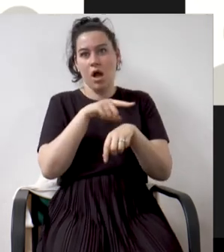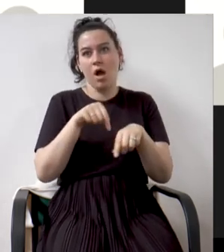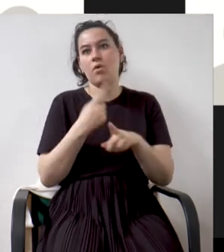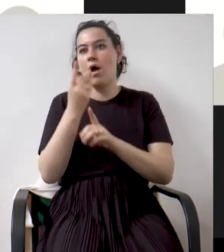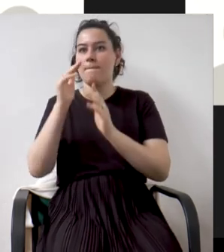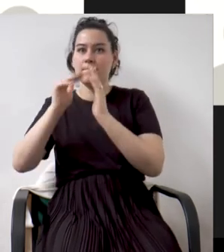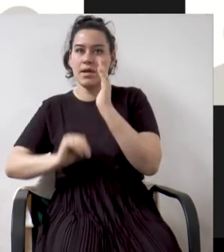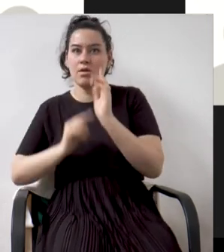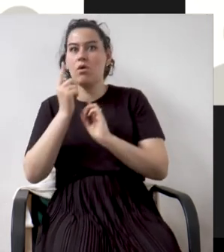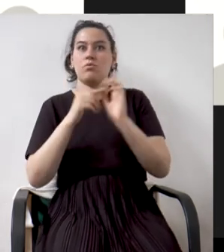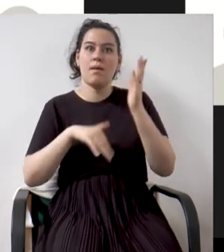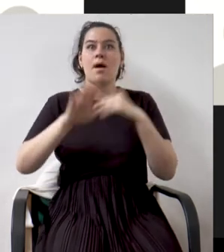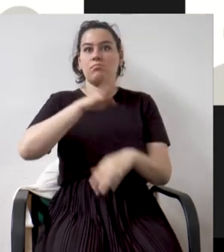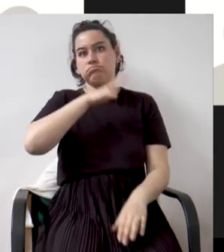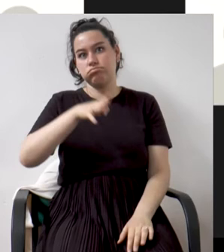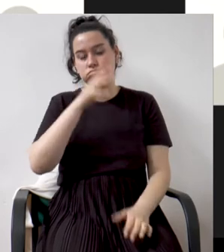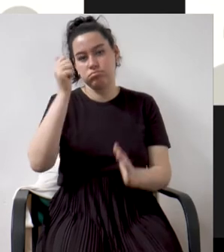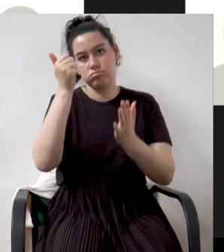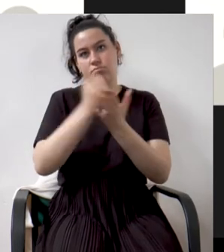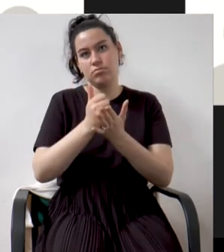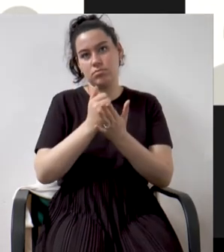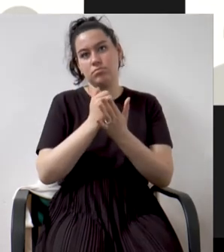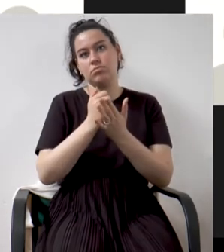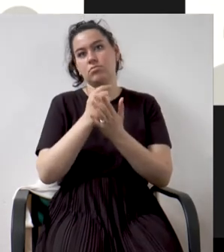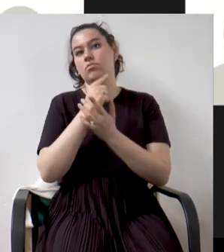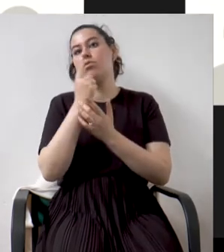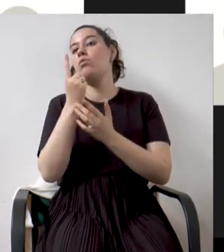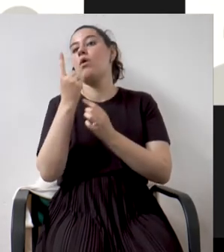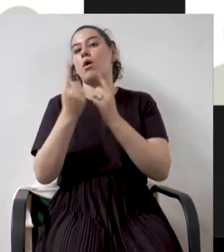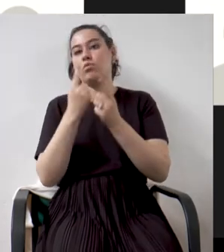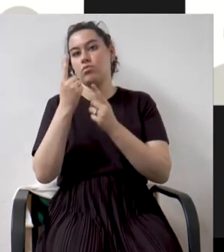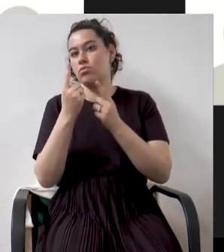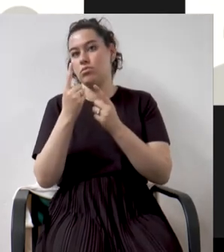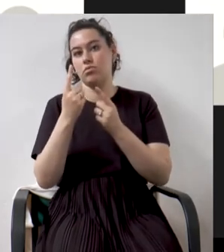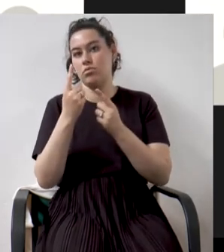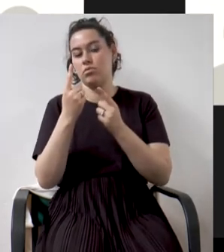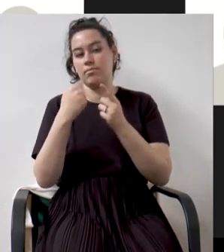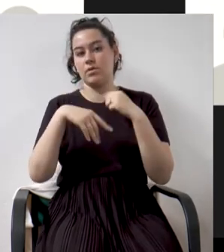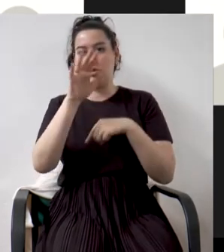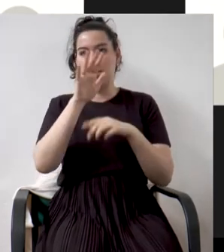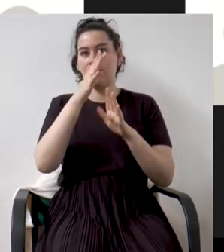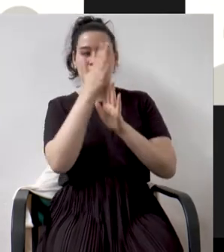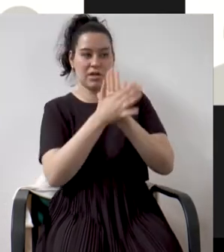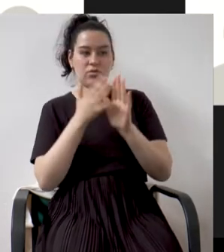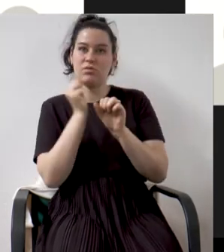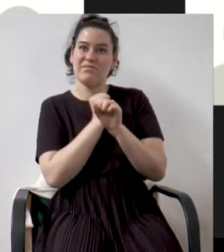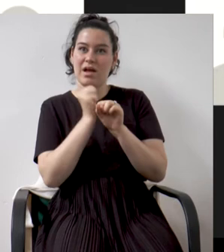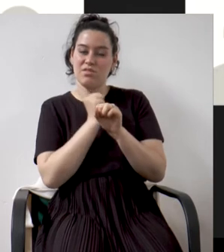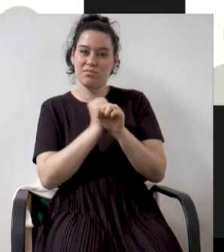viajeros, otros con mayor presencia y otros radicados, o la mayoría radicados en la región y realizando sus